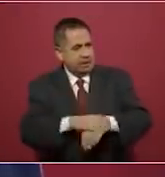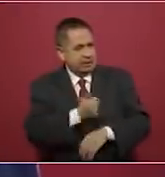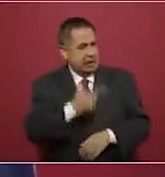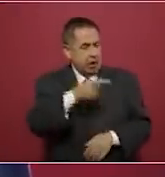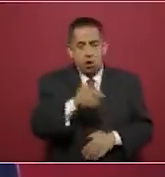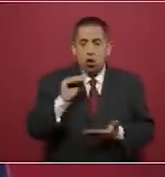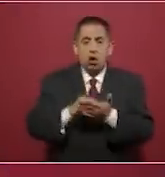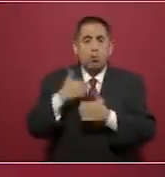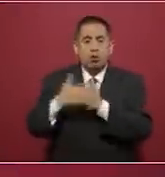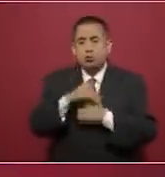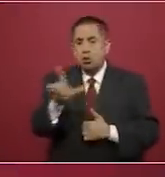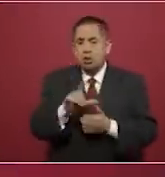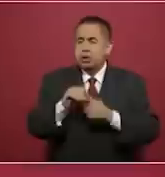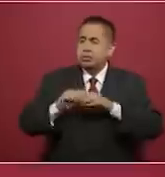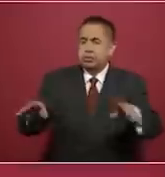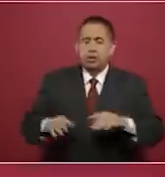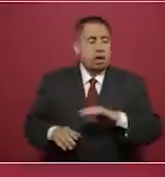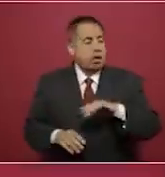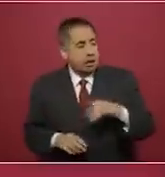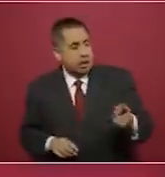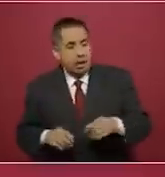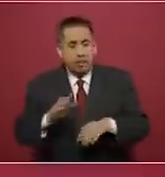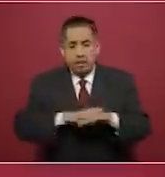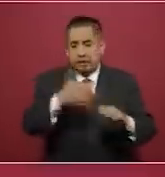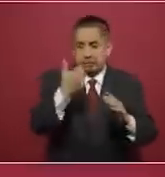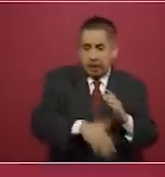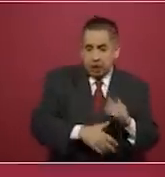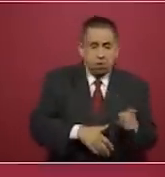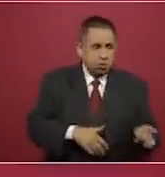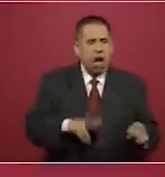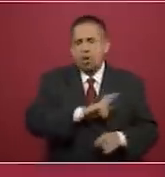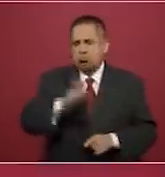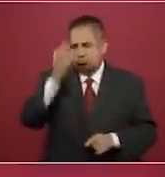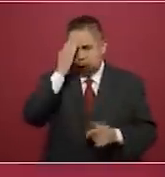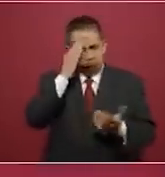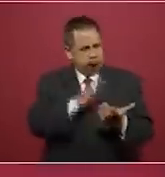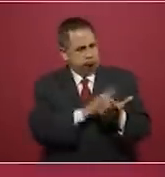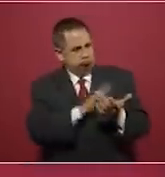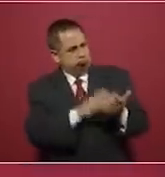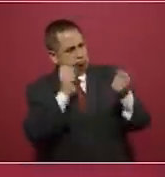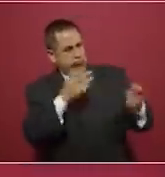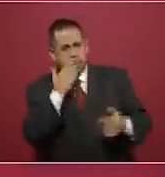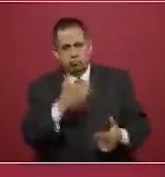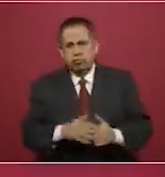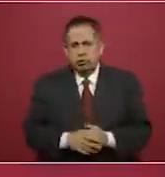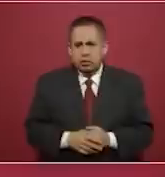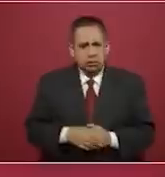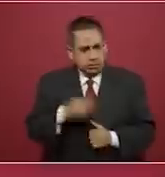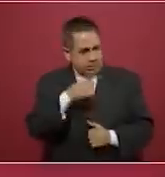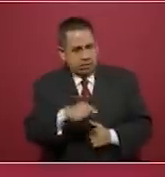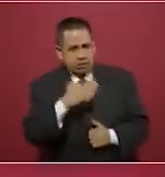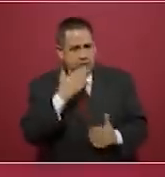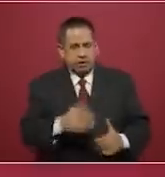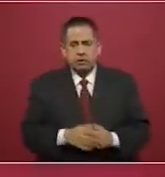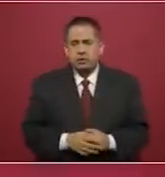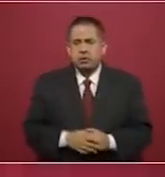y los que están vendiendo barato pues va a ser un reconocimiento a ellos